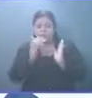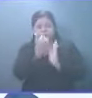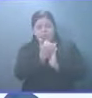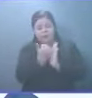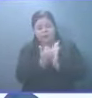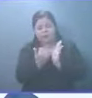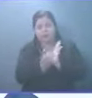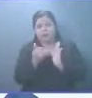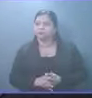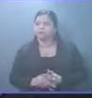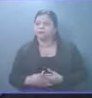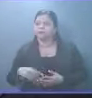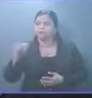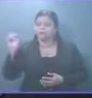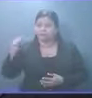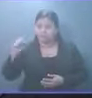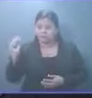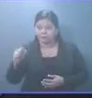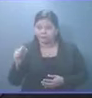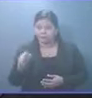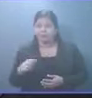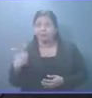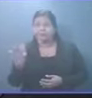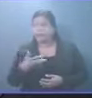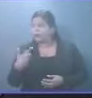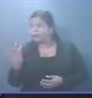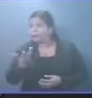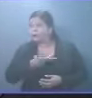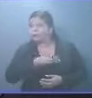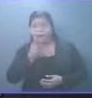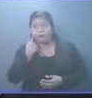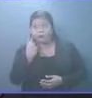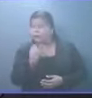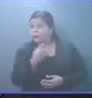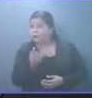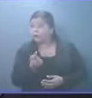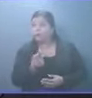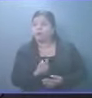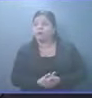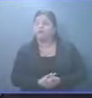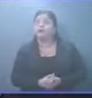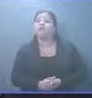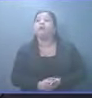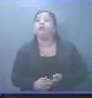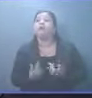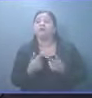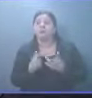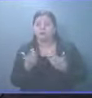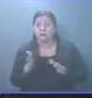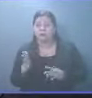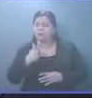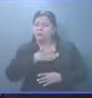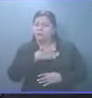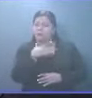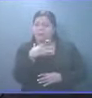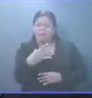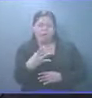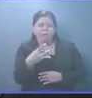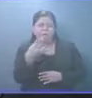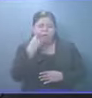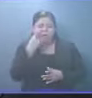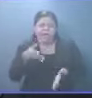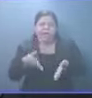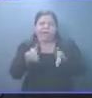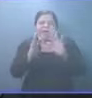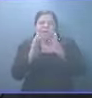Engels. Si uno no atiende la filosofía callejera, a mí me fascina la filosofía de la calle. Ahí le dicen